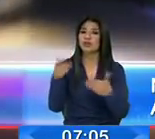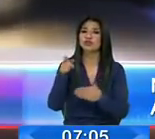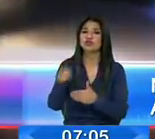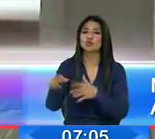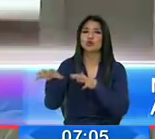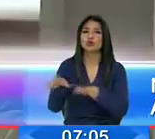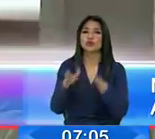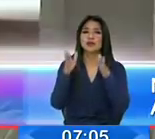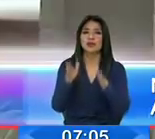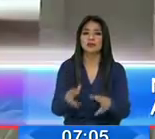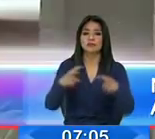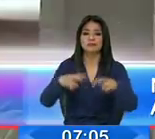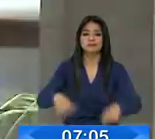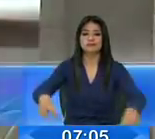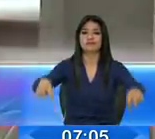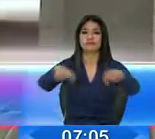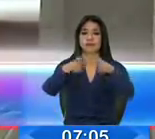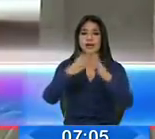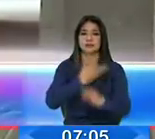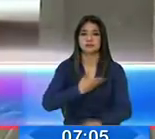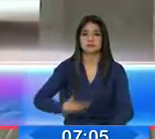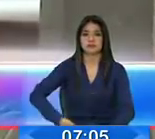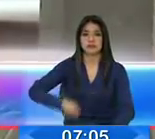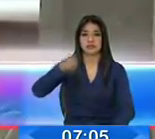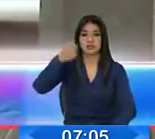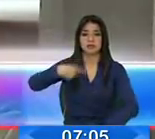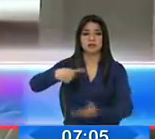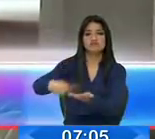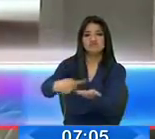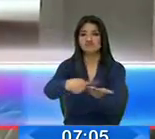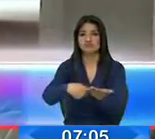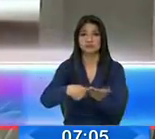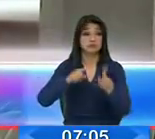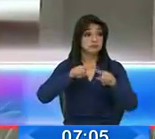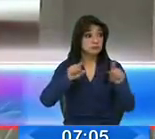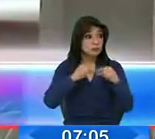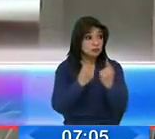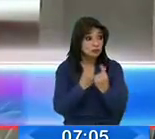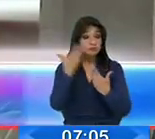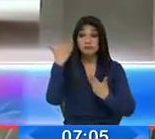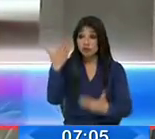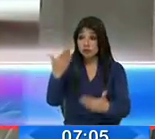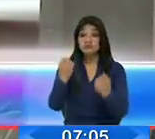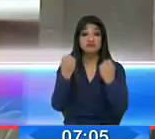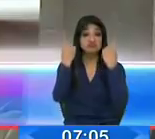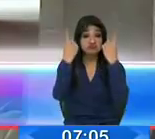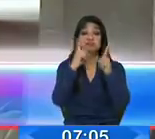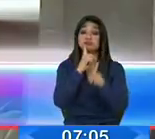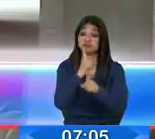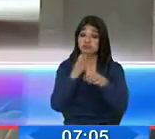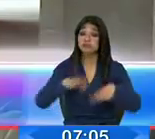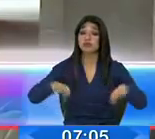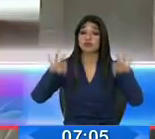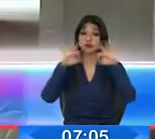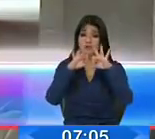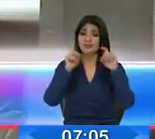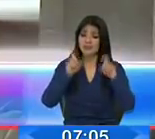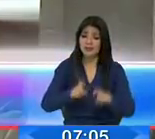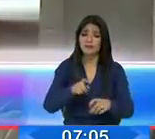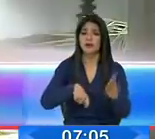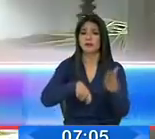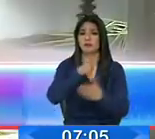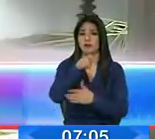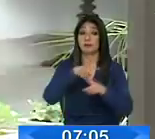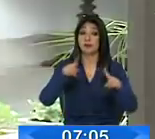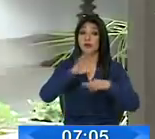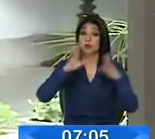Carondelet. Diferentes sectores políticos pudieron conversar en el entendido de que es muy importante darle viabilidad al país.